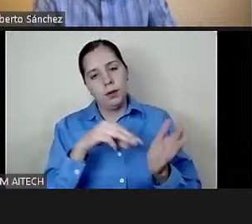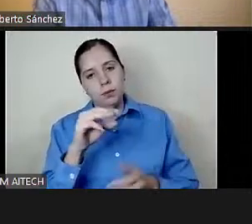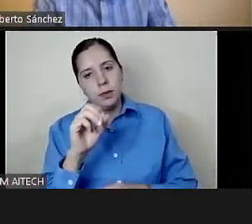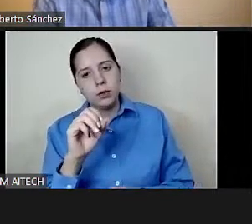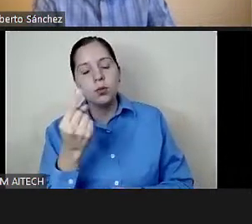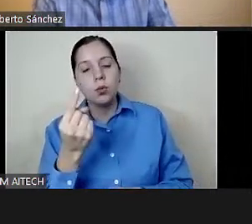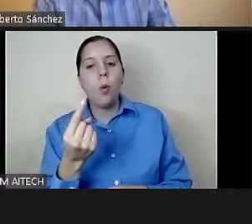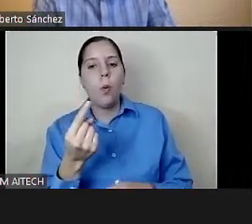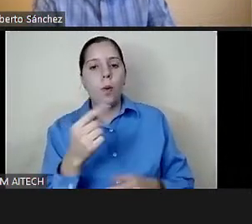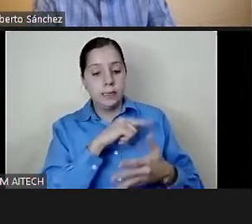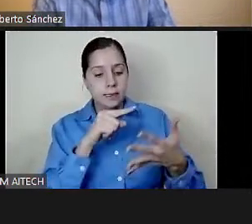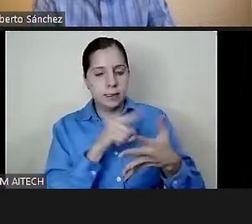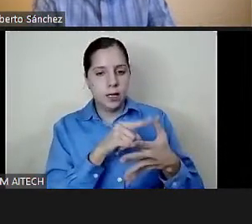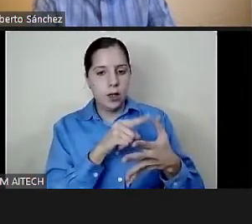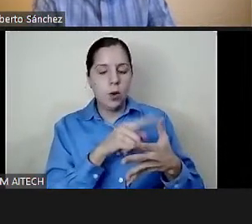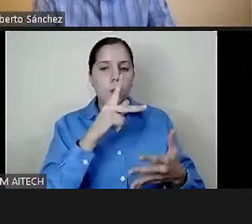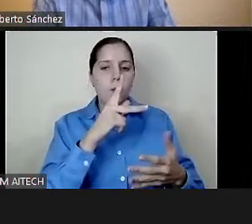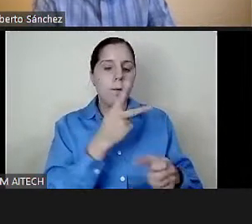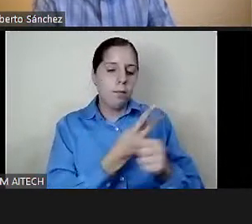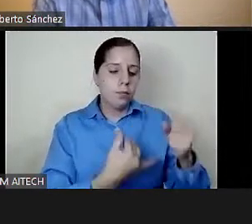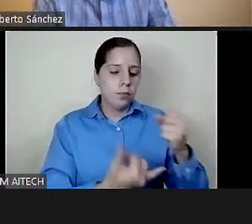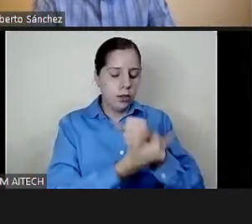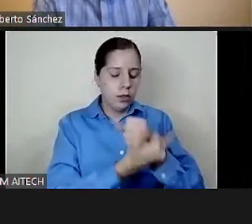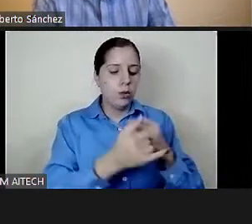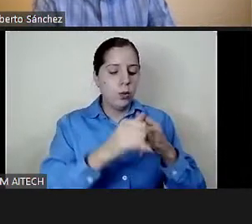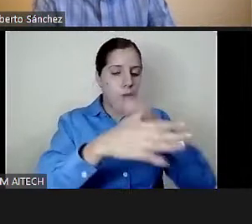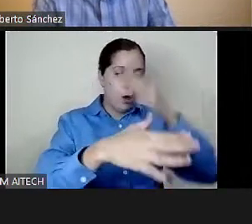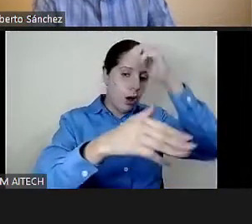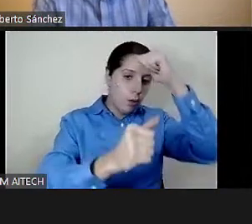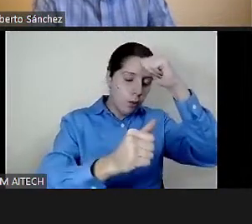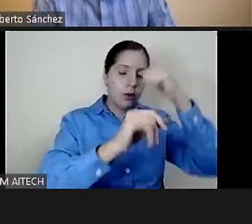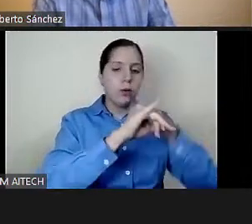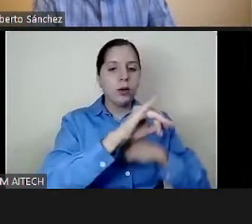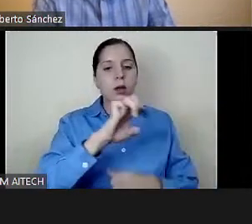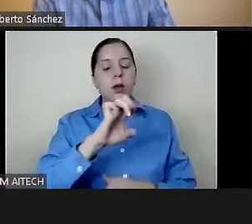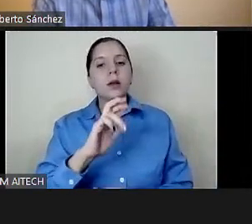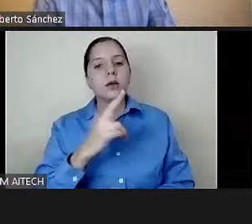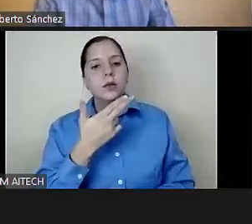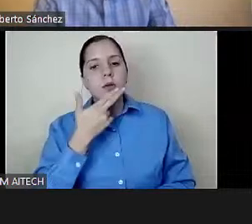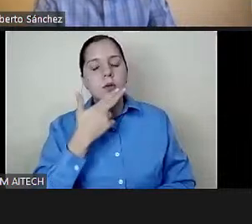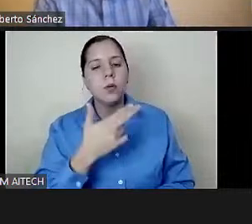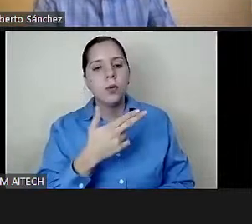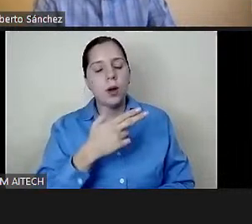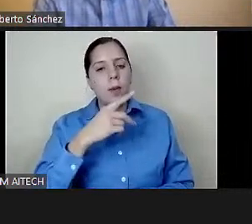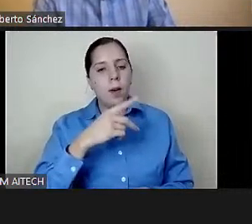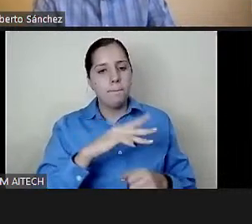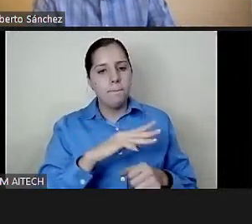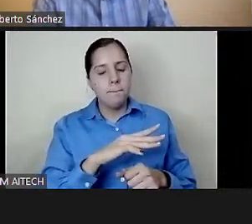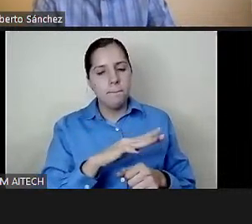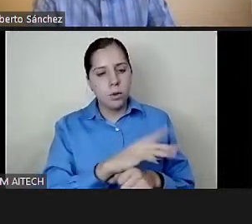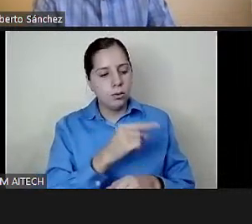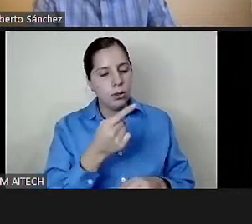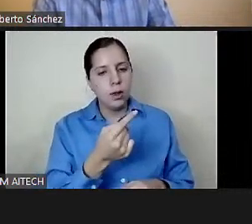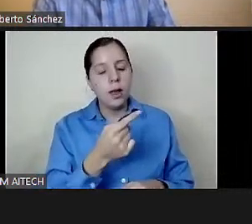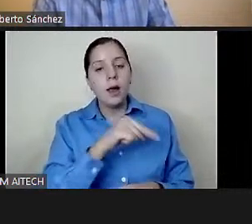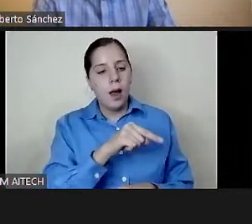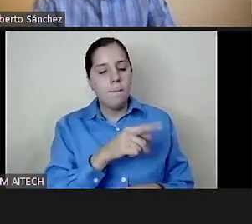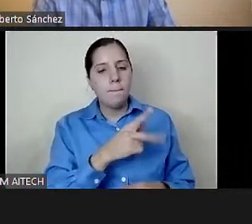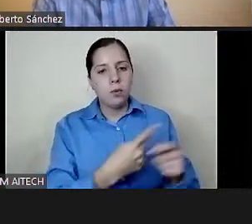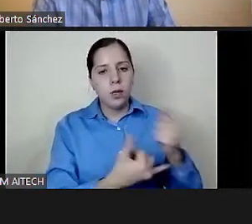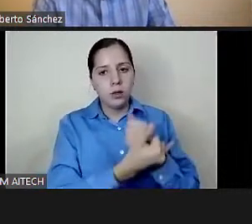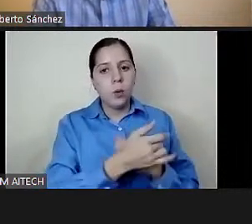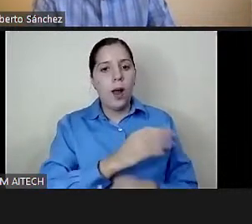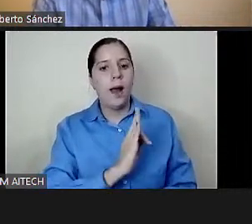Consejo Estatal del Instituto Estatal Electoral de Chihuahua, por el que se aprueba el dictamen de la Comisión para el Seguimiento a las Actividades de Educación